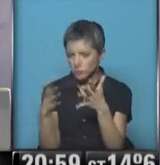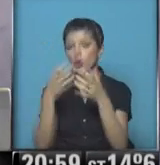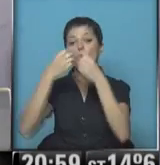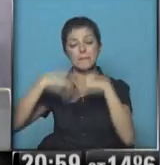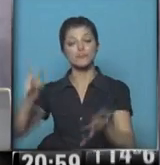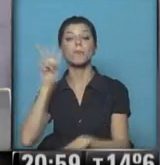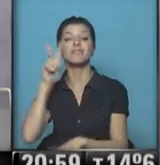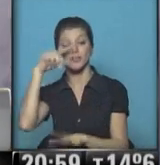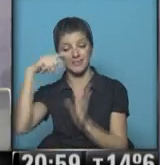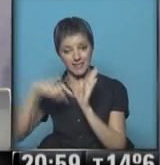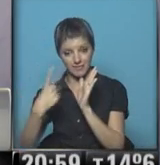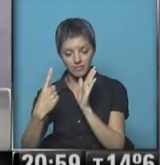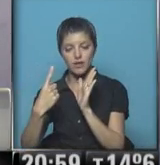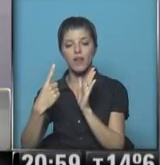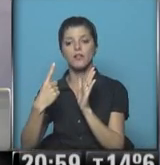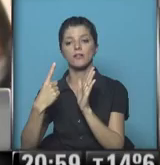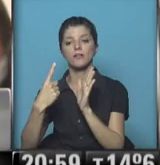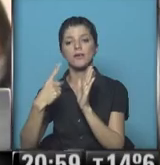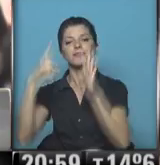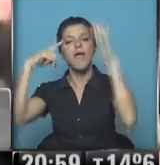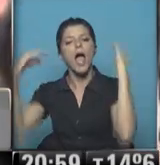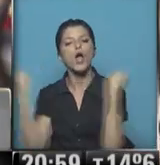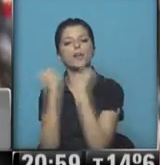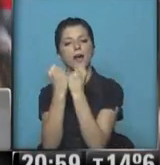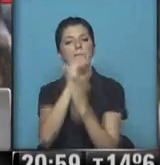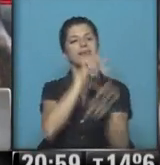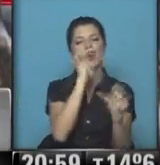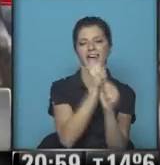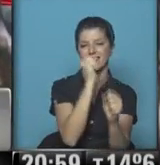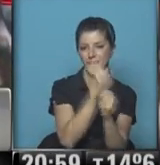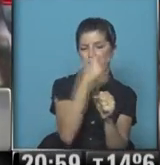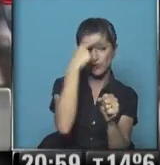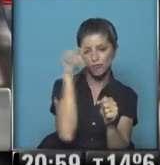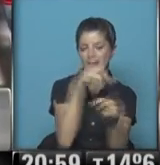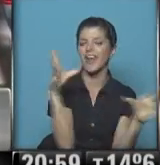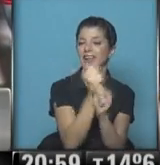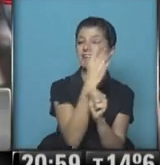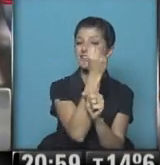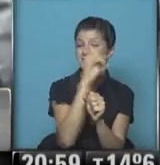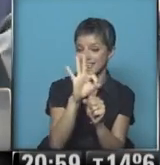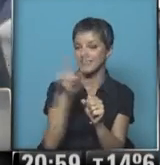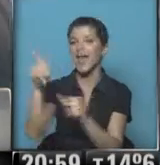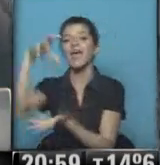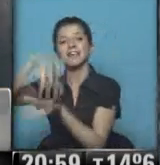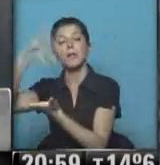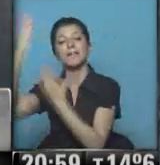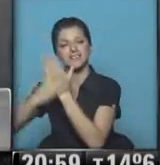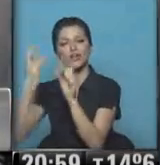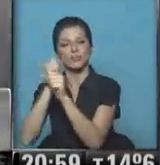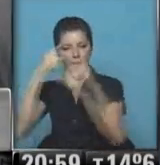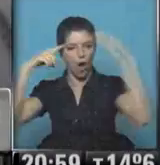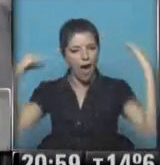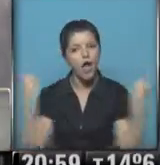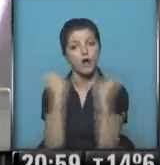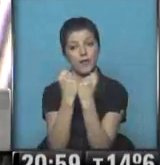este edición de visión 7 central hubo acuerdo entre los trabajadores de la línea 60 y el ministerio de trabajo luego de